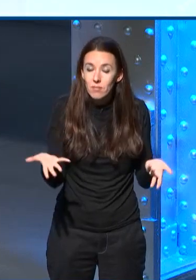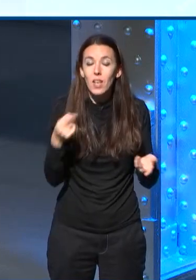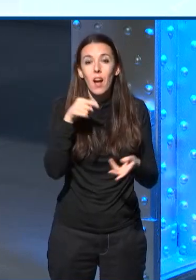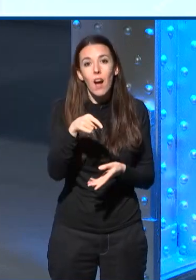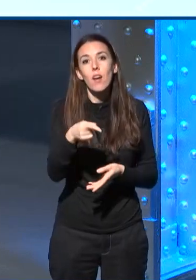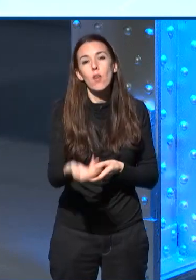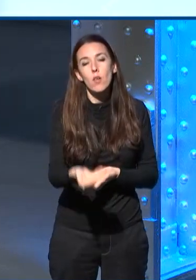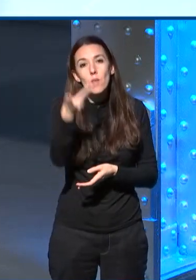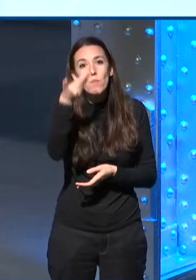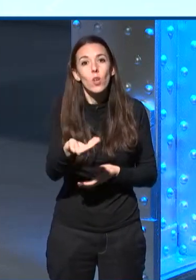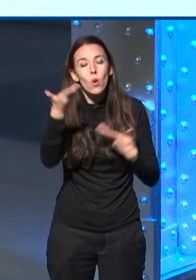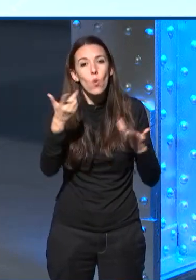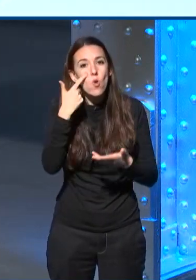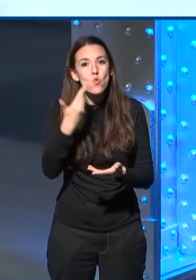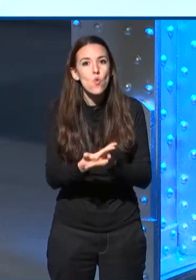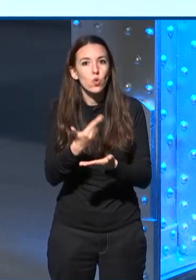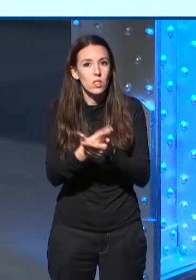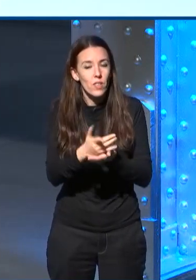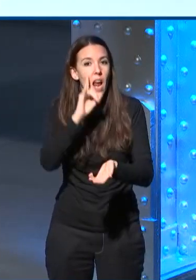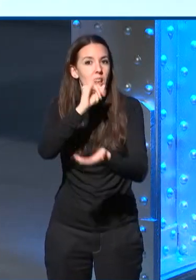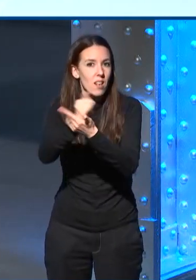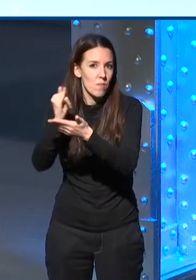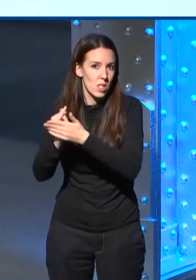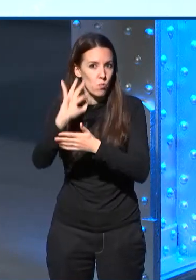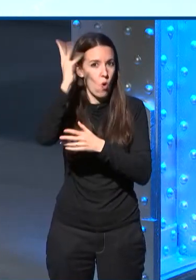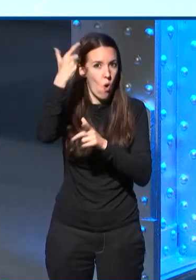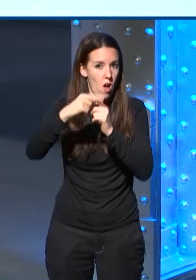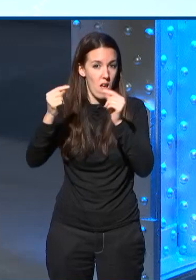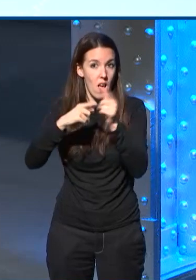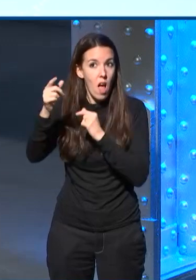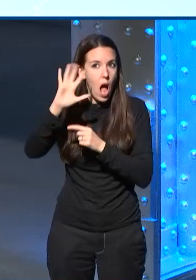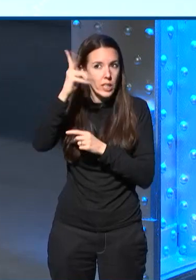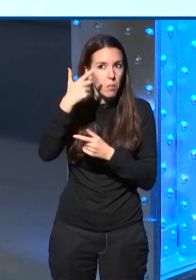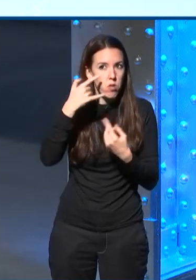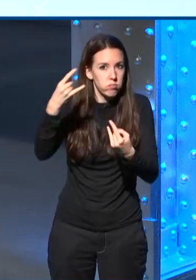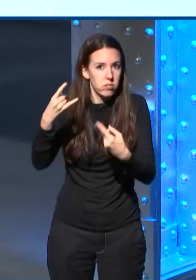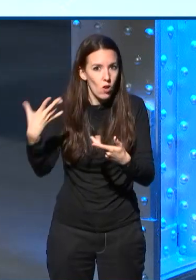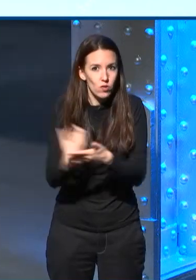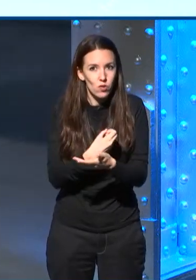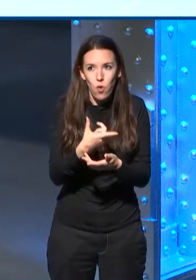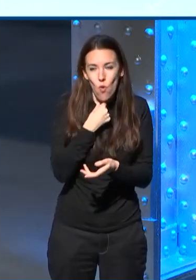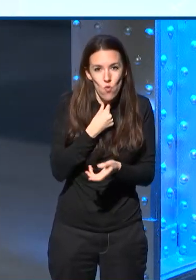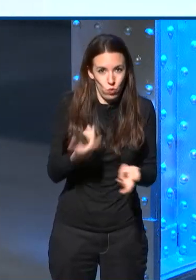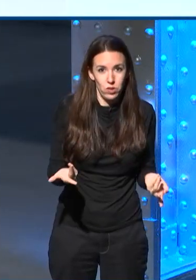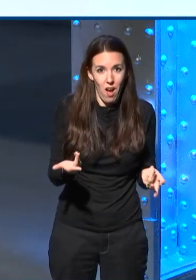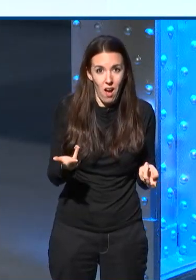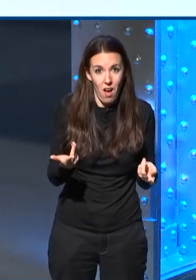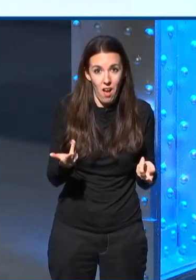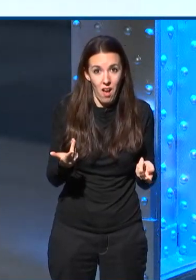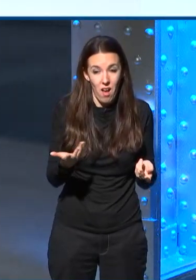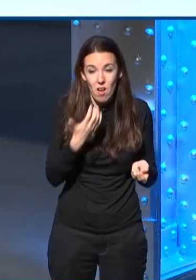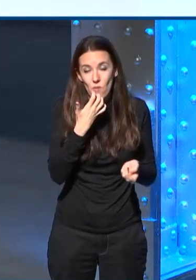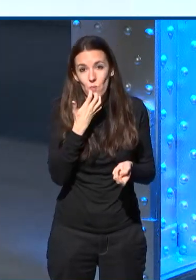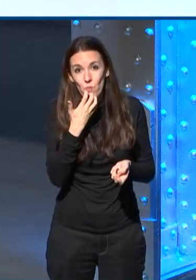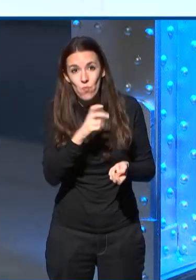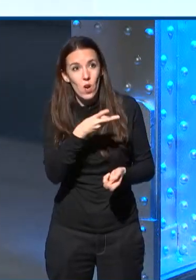base de justificar la exploración espacial. El espacio es atractivo, a todo el mundo le gusta. Mucho más que a lo